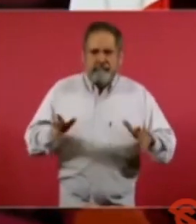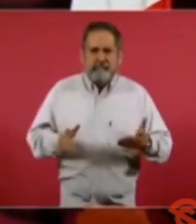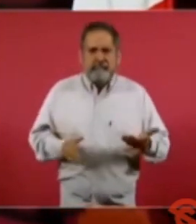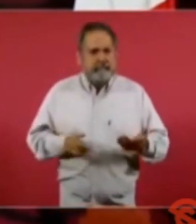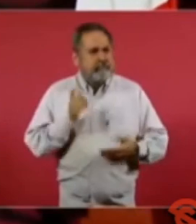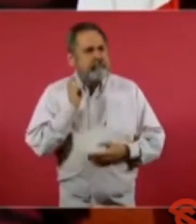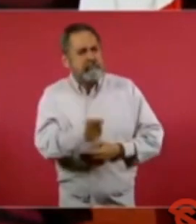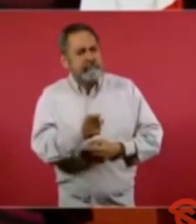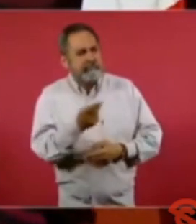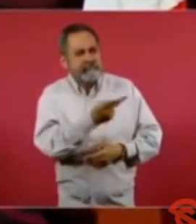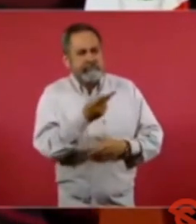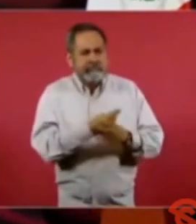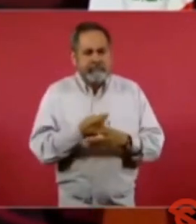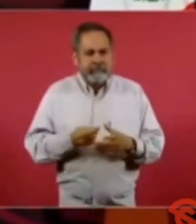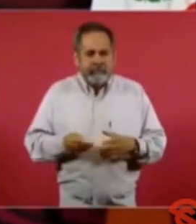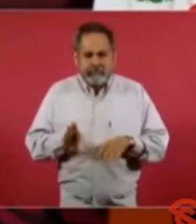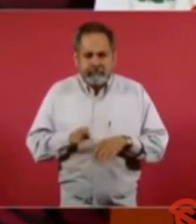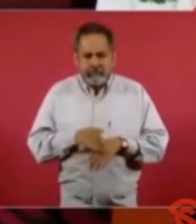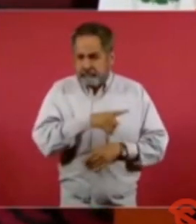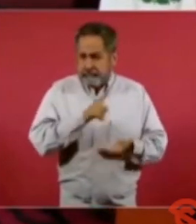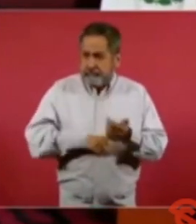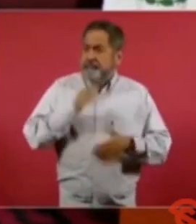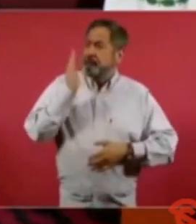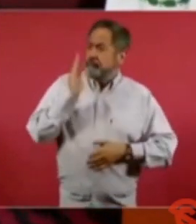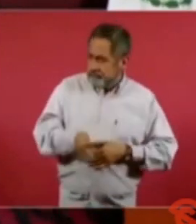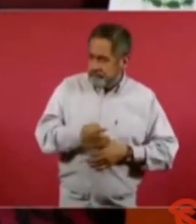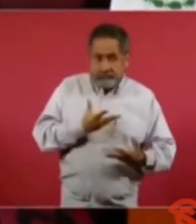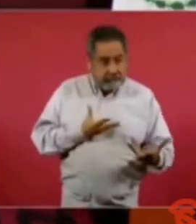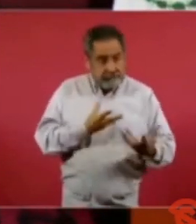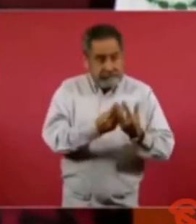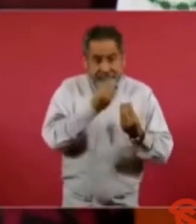es que aceptó